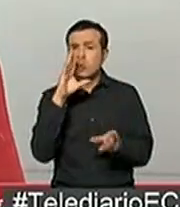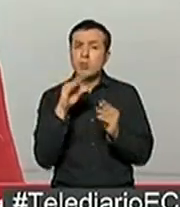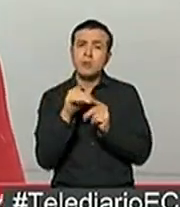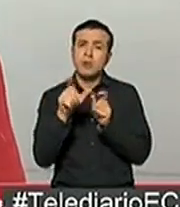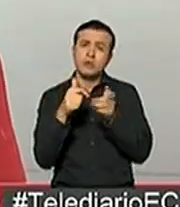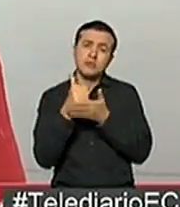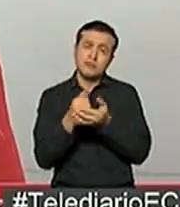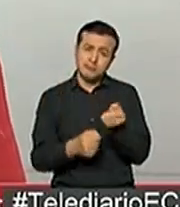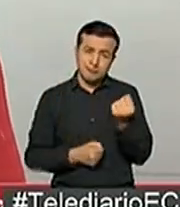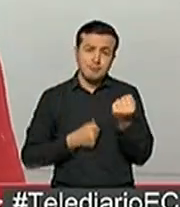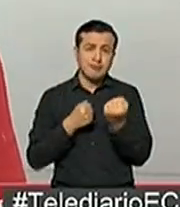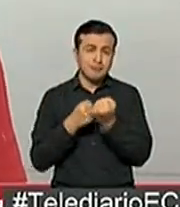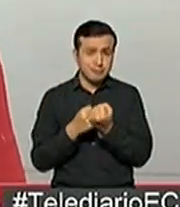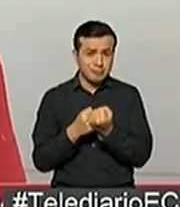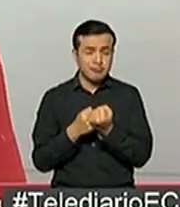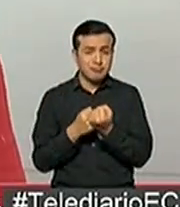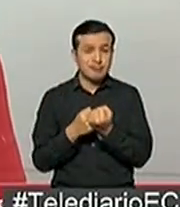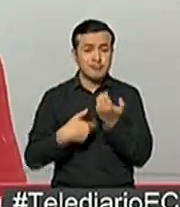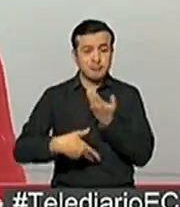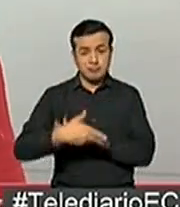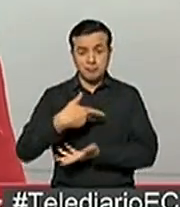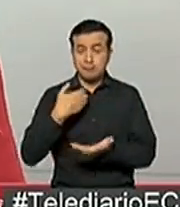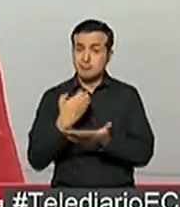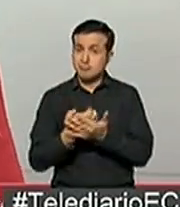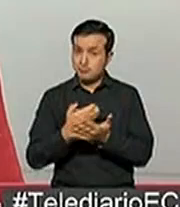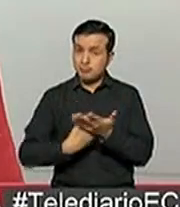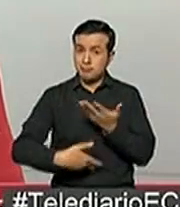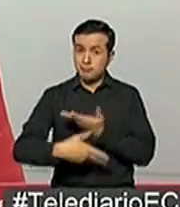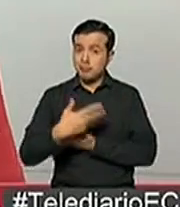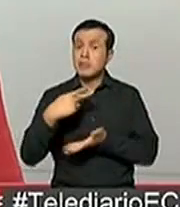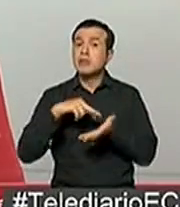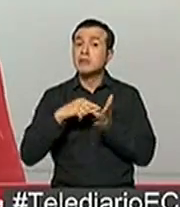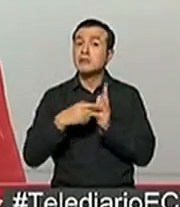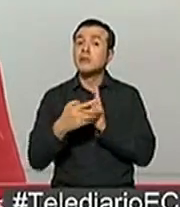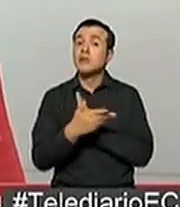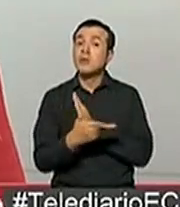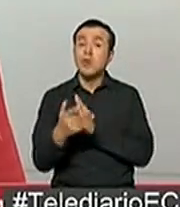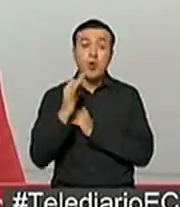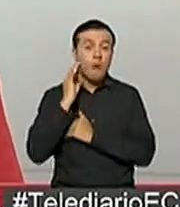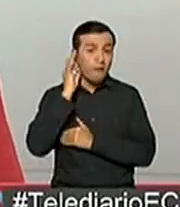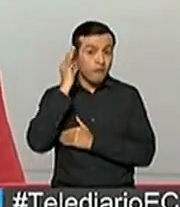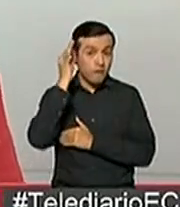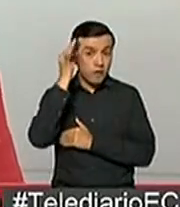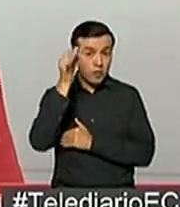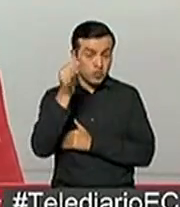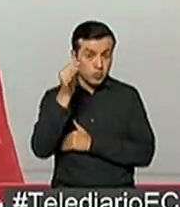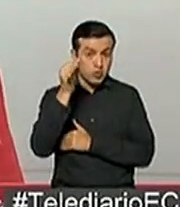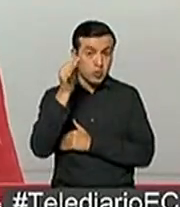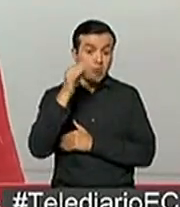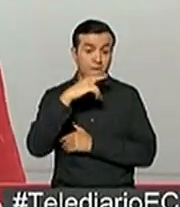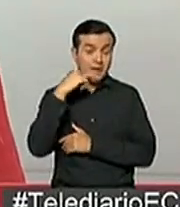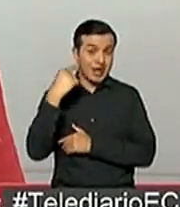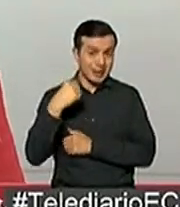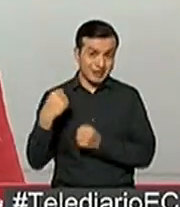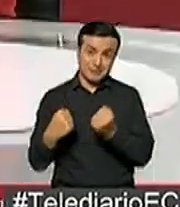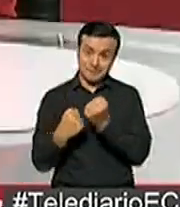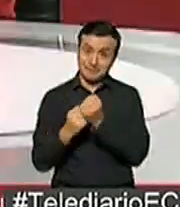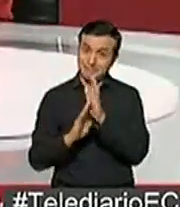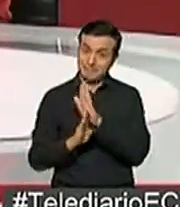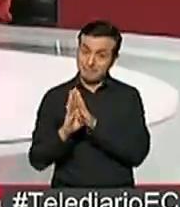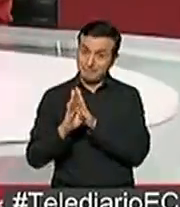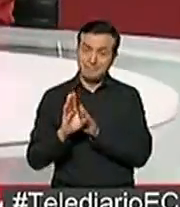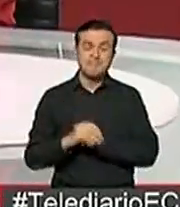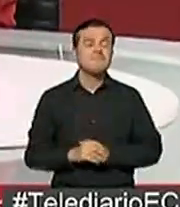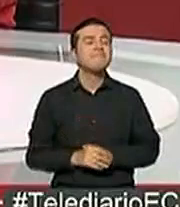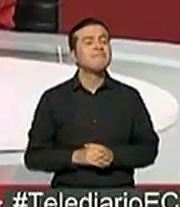beneficiarse de esta indemnización económica qué significa el futuro feriado aquí vamos a tener claro que sí señor